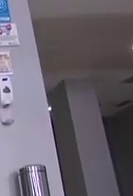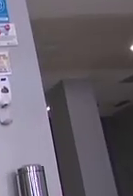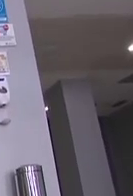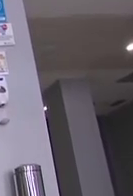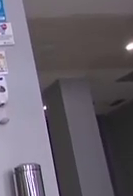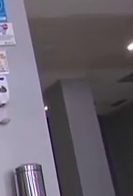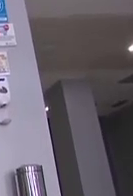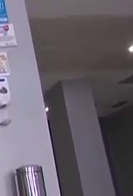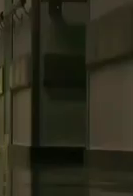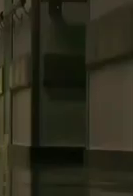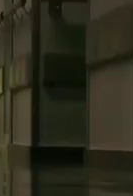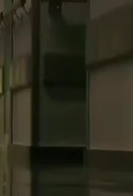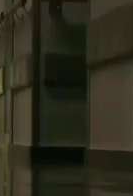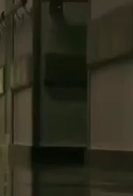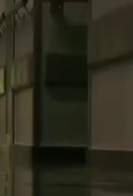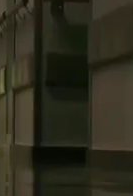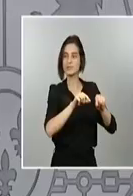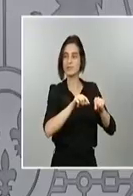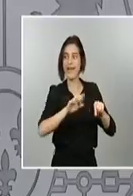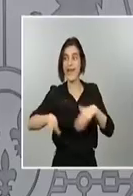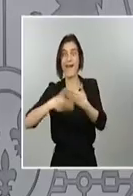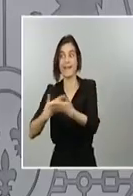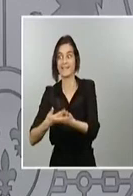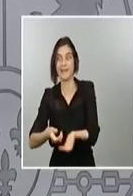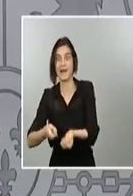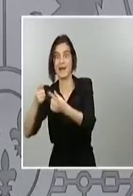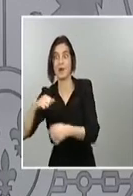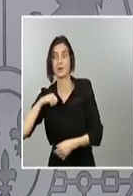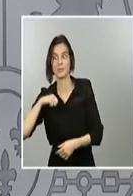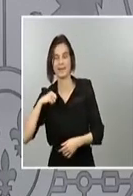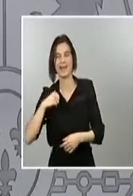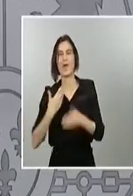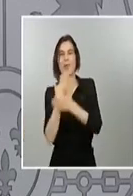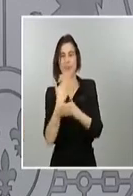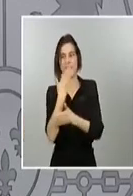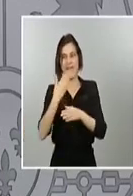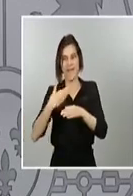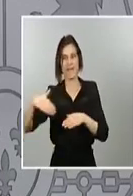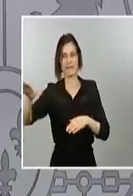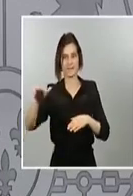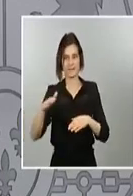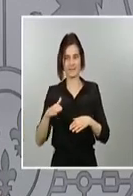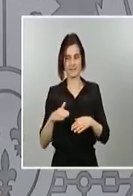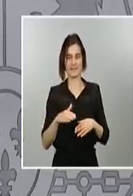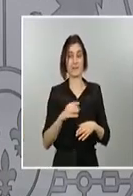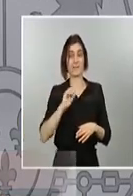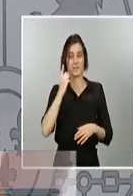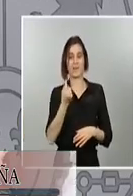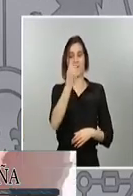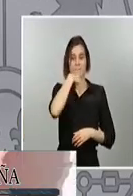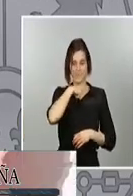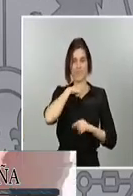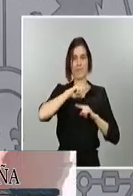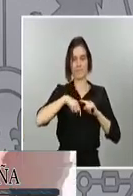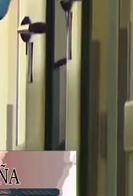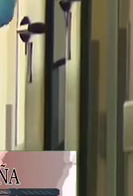nuevas hospitalizaciones. Simón explica que estos casos hospitalizados pueden ser claramente hospitalizados a partir de casos leves